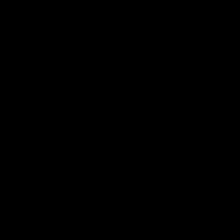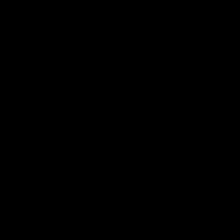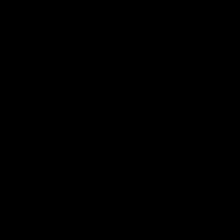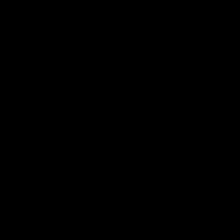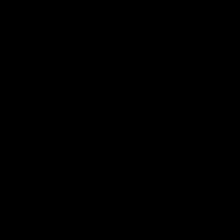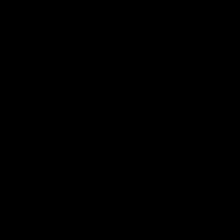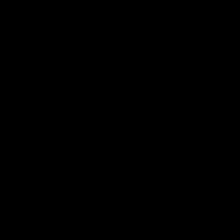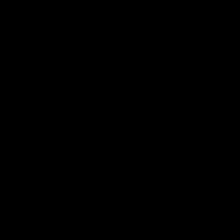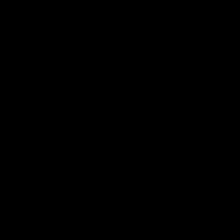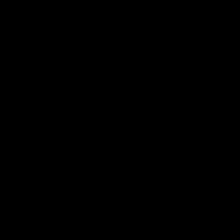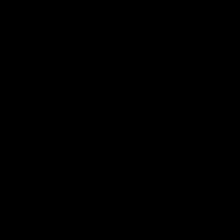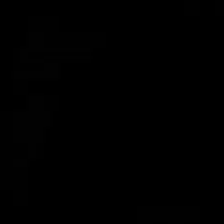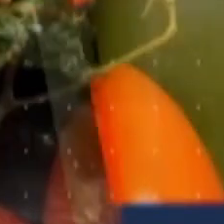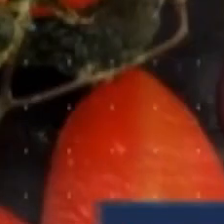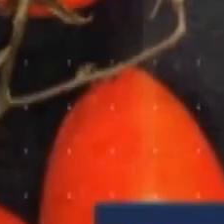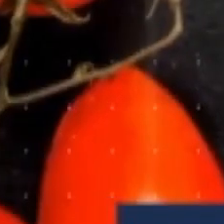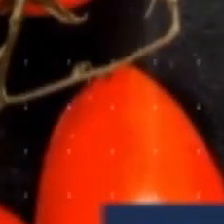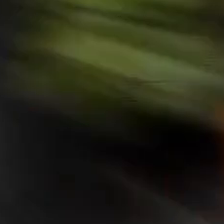Rica Televisión.